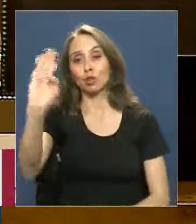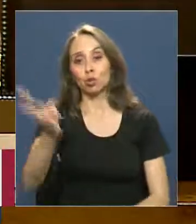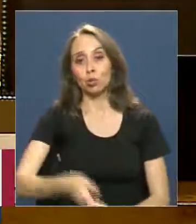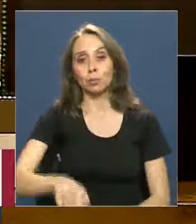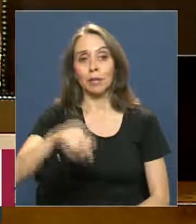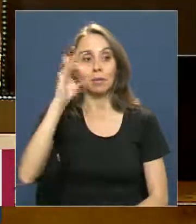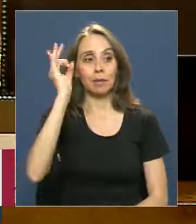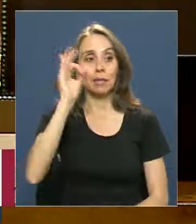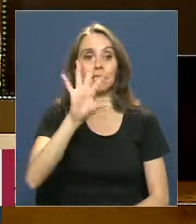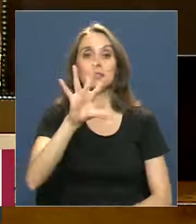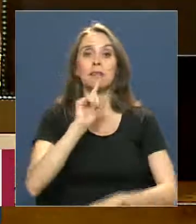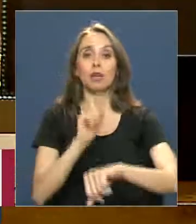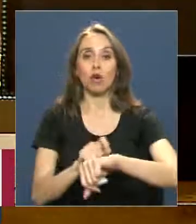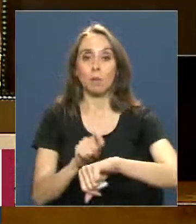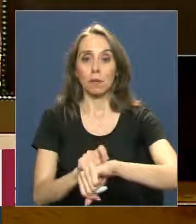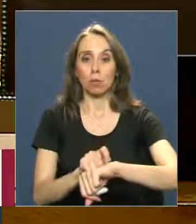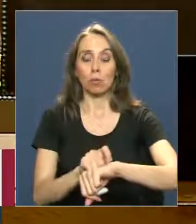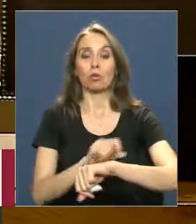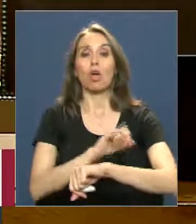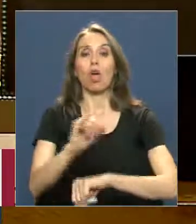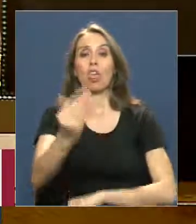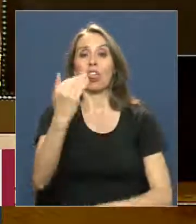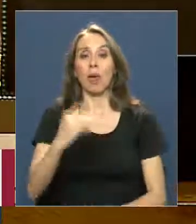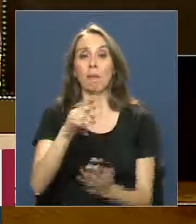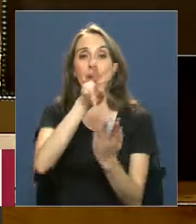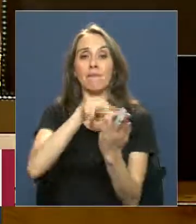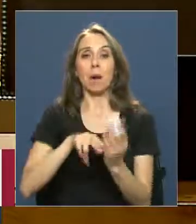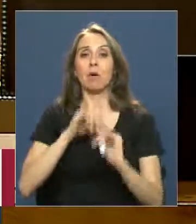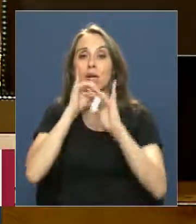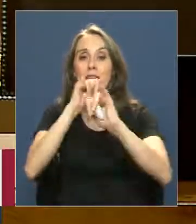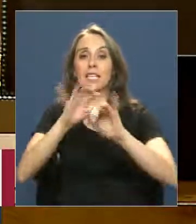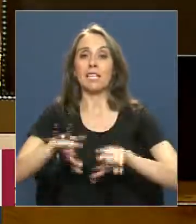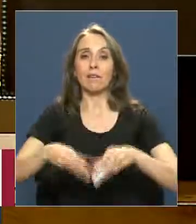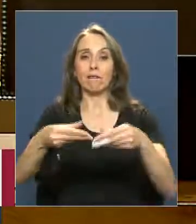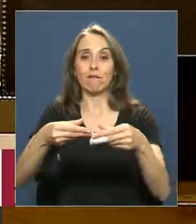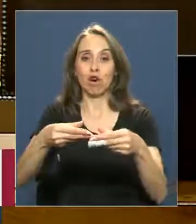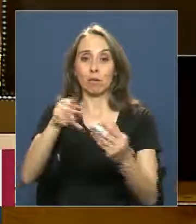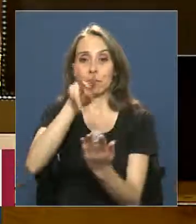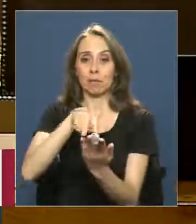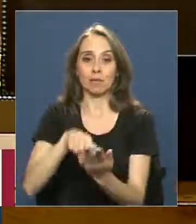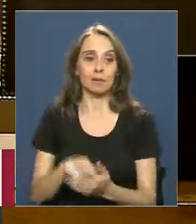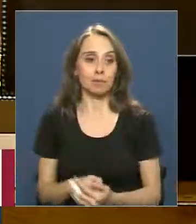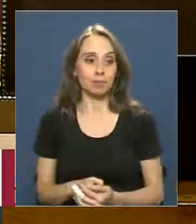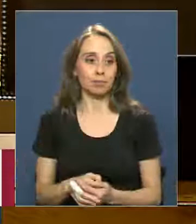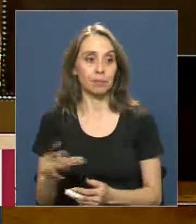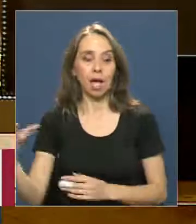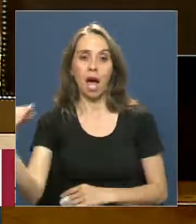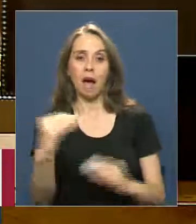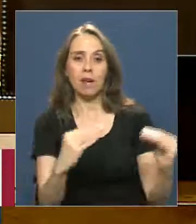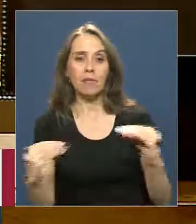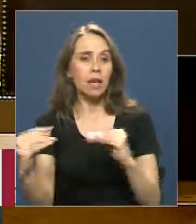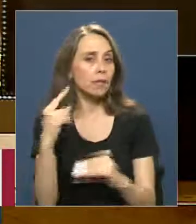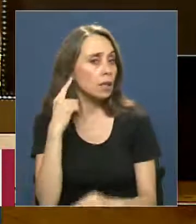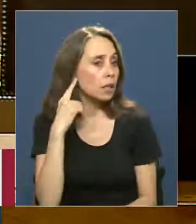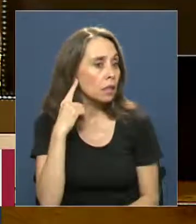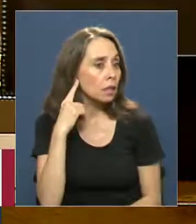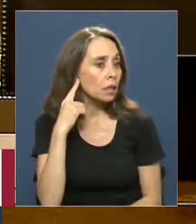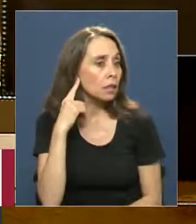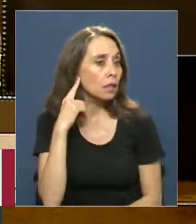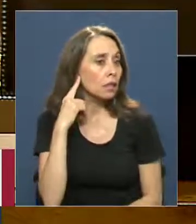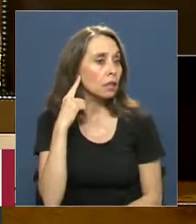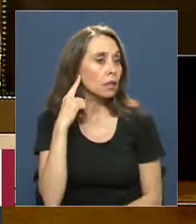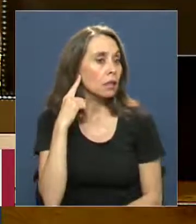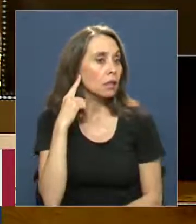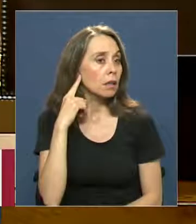5 minutos para proceder luego a la lectura del informe.